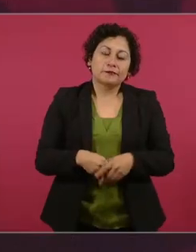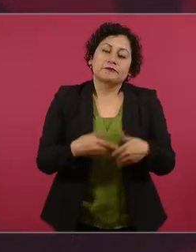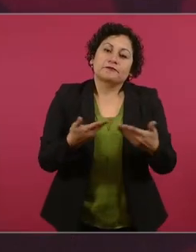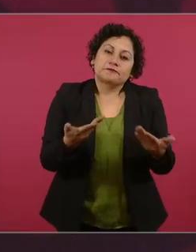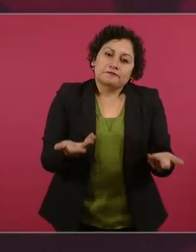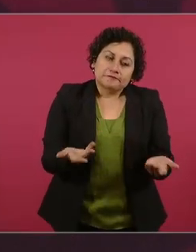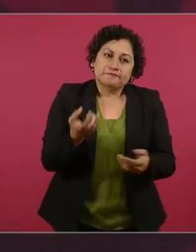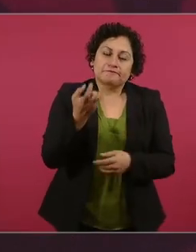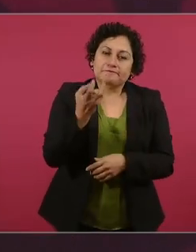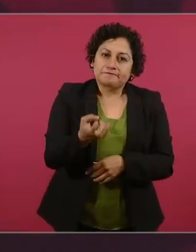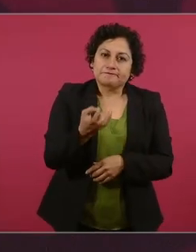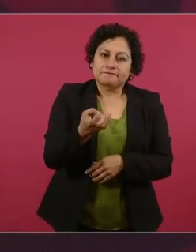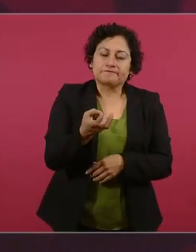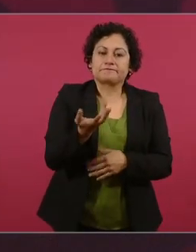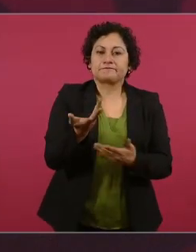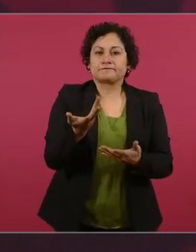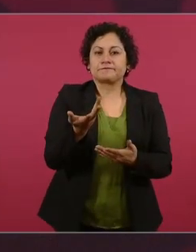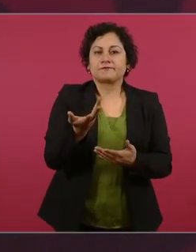pero